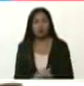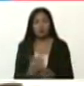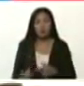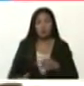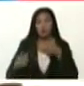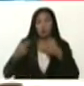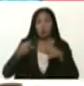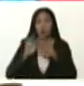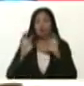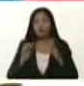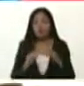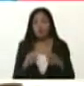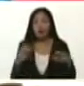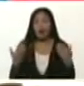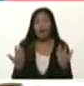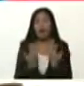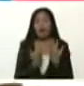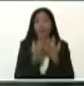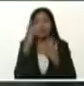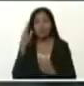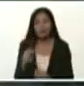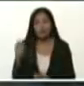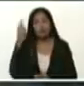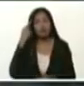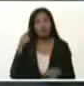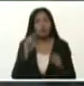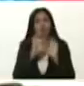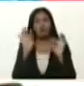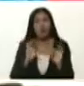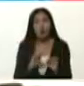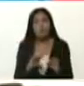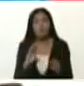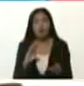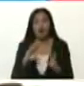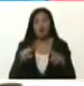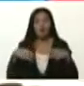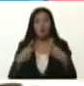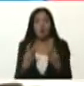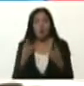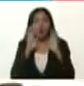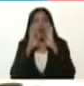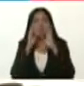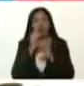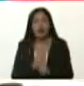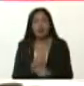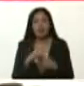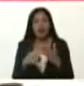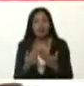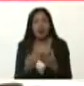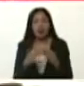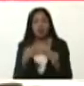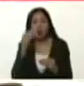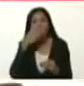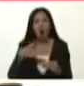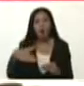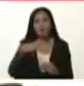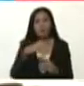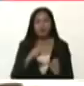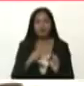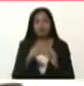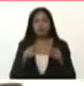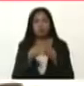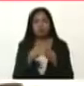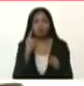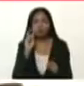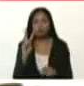enfrentando las guerras de todos los días y renovando la esperanza de todo un pueblo permanentemente. Vamos